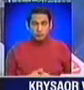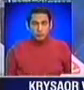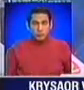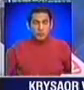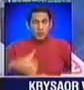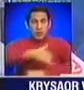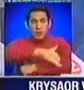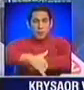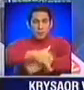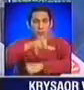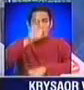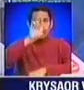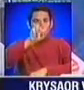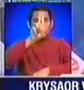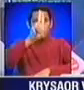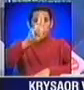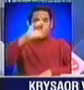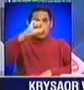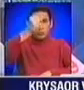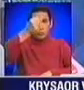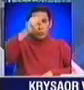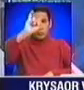con Rusia, sí.